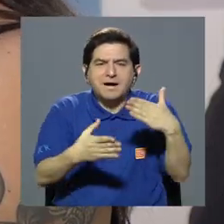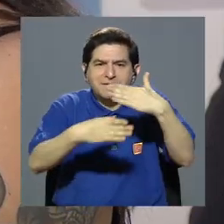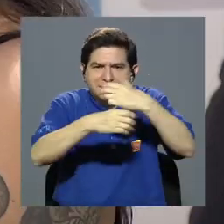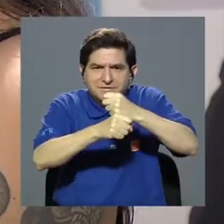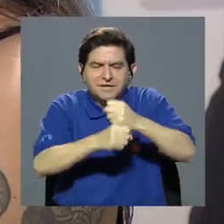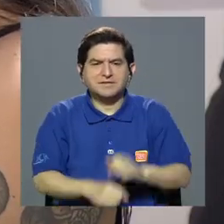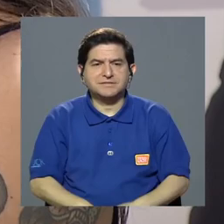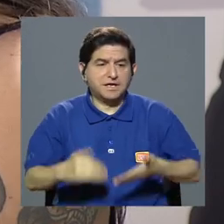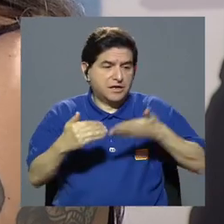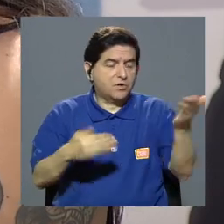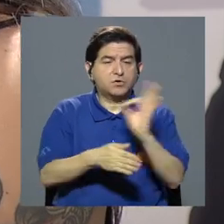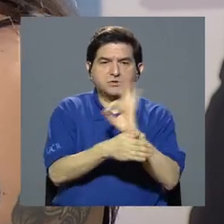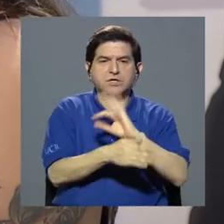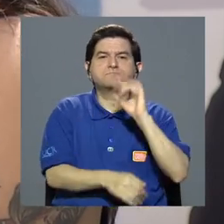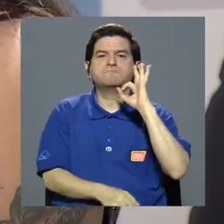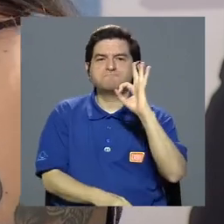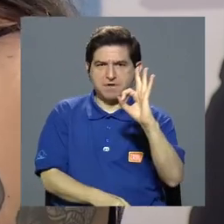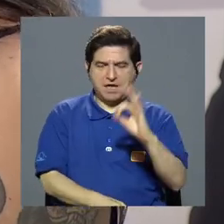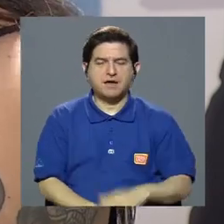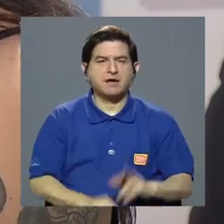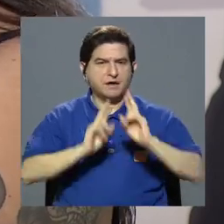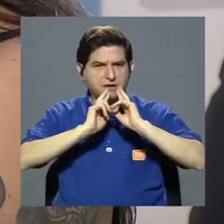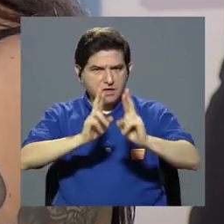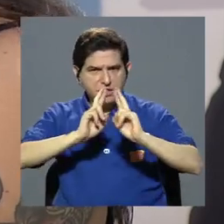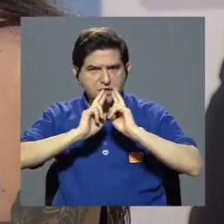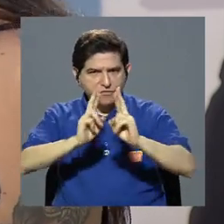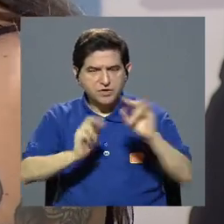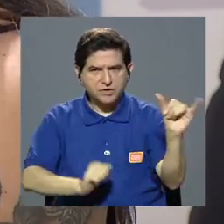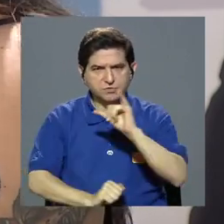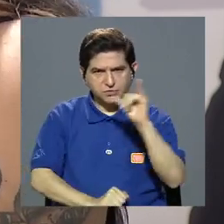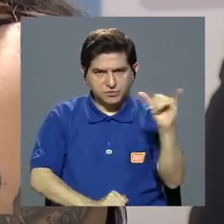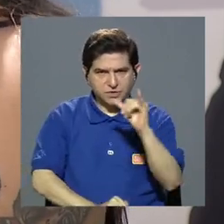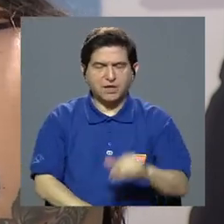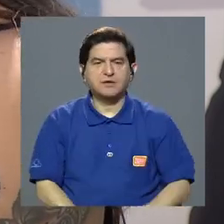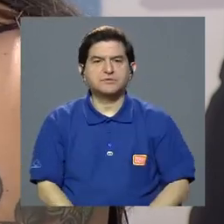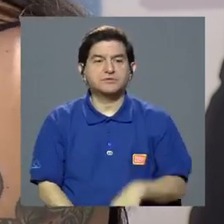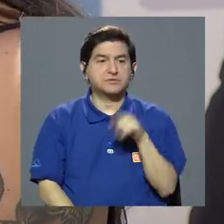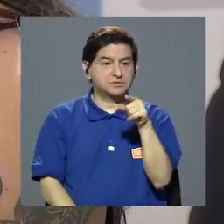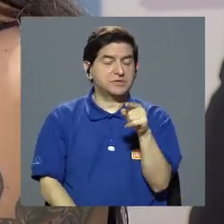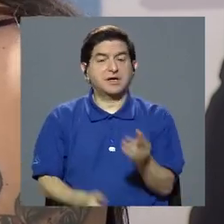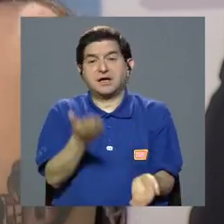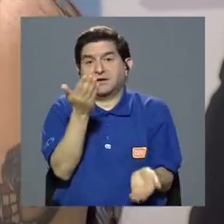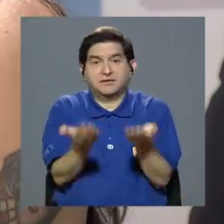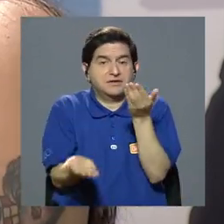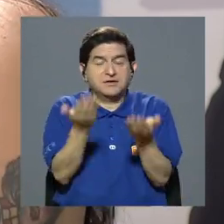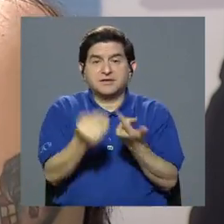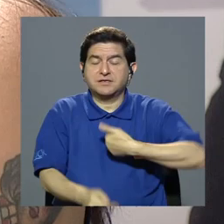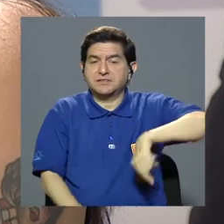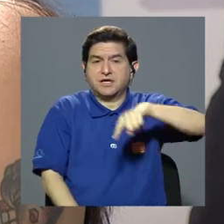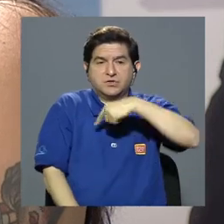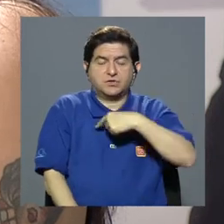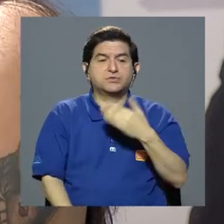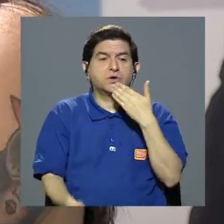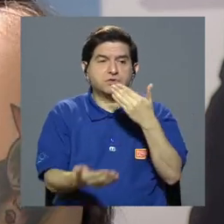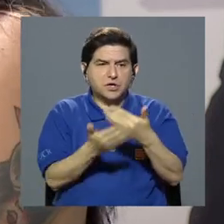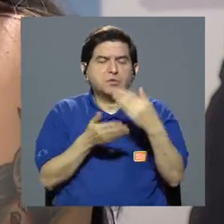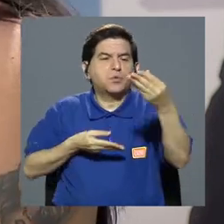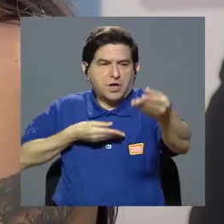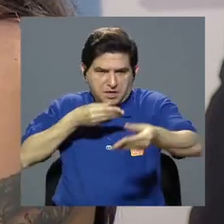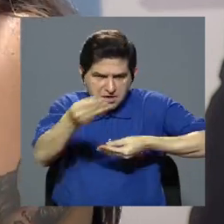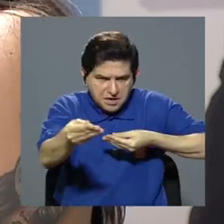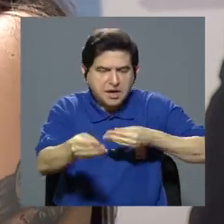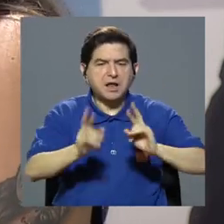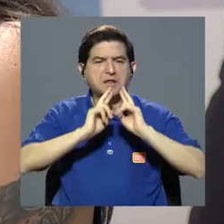como parte de lo que hace que las cosas funcionen bien verdad y que los resultados también estén estén bueno y no nos han dado